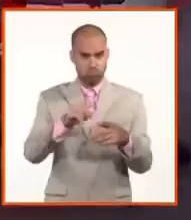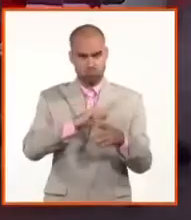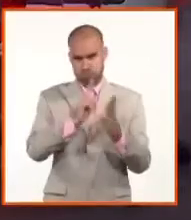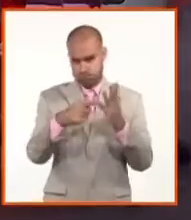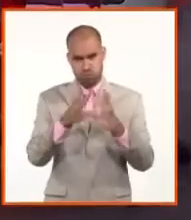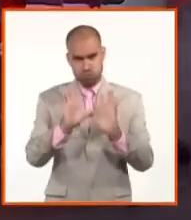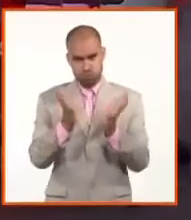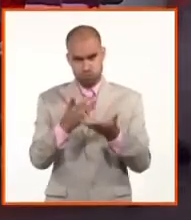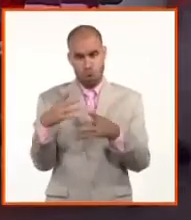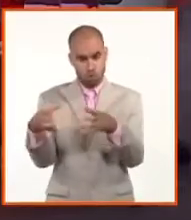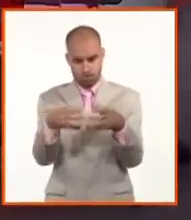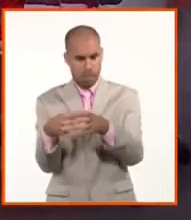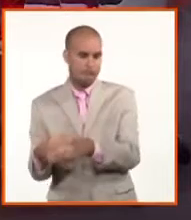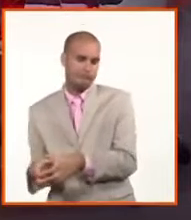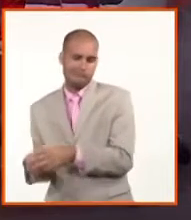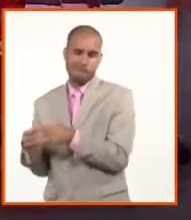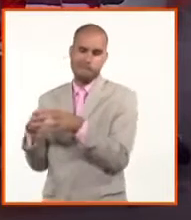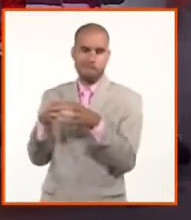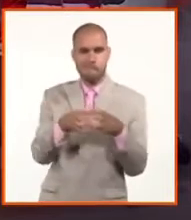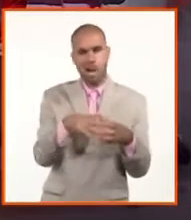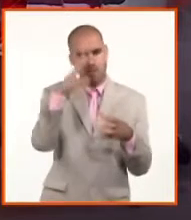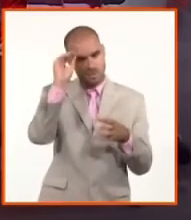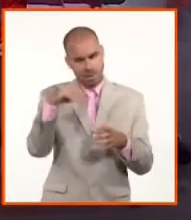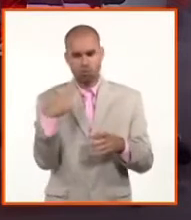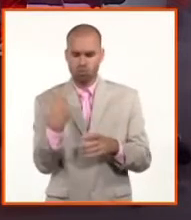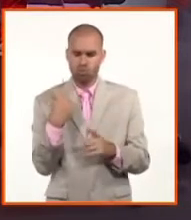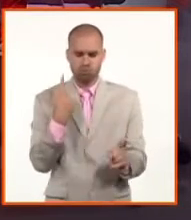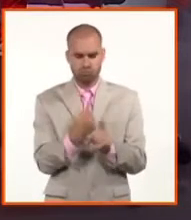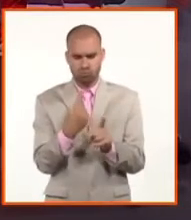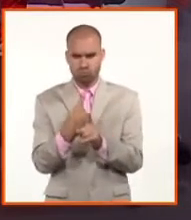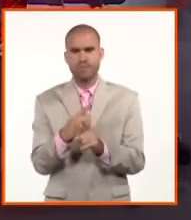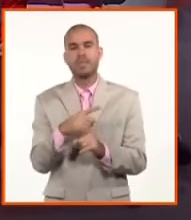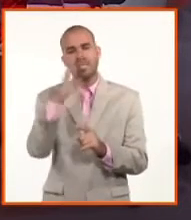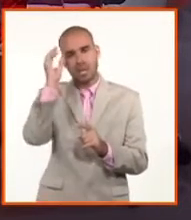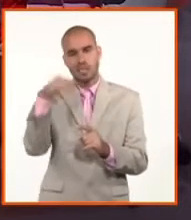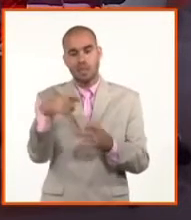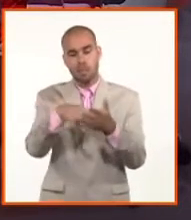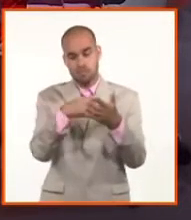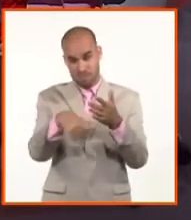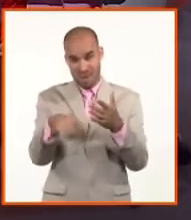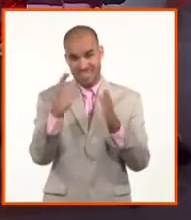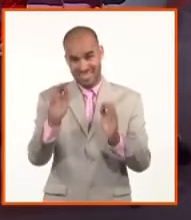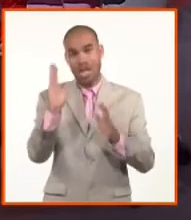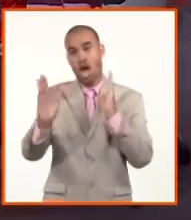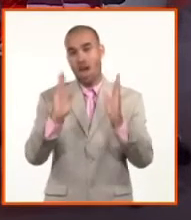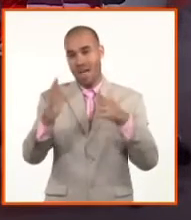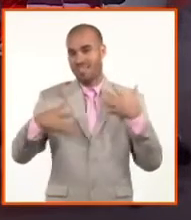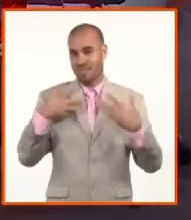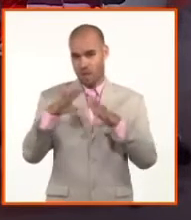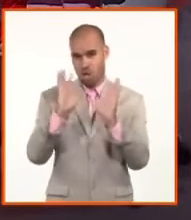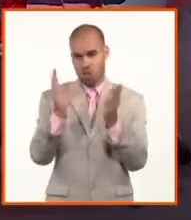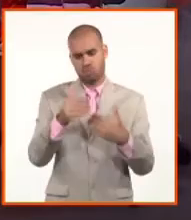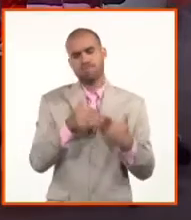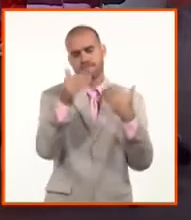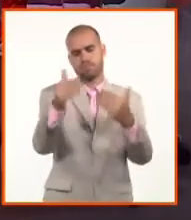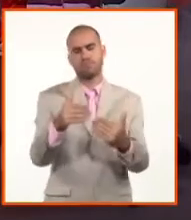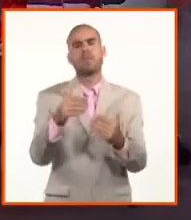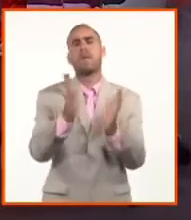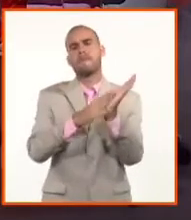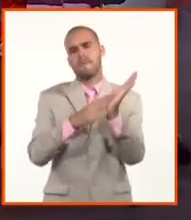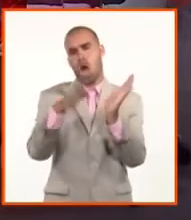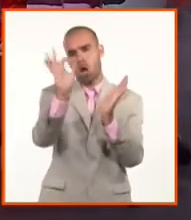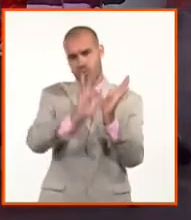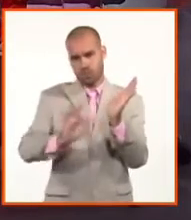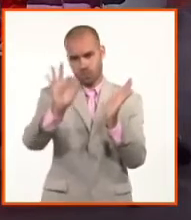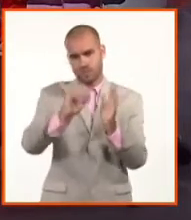pues en un encuentro que hicimos tomamos la decisión de posponer la jornada 13 de agosto para octubre, para la fecha del aniversario, y toda la